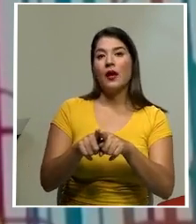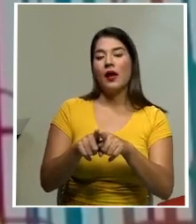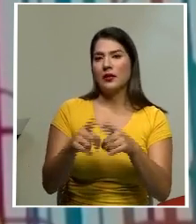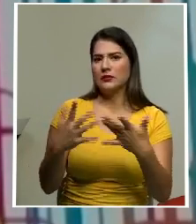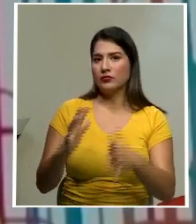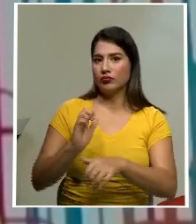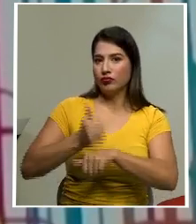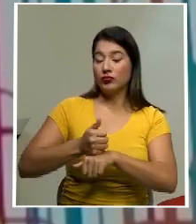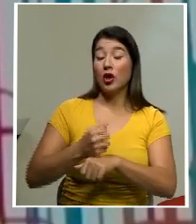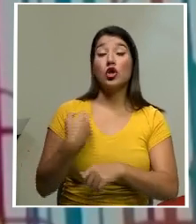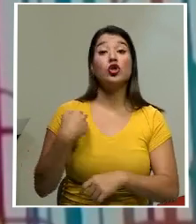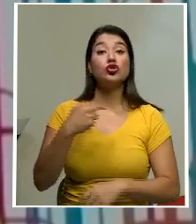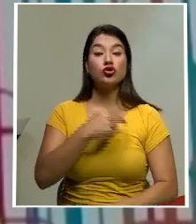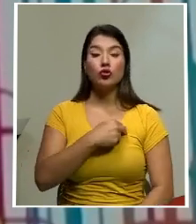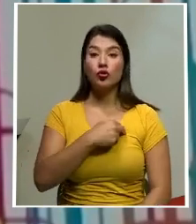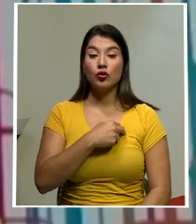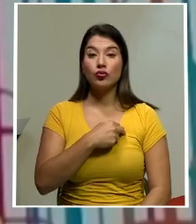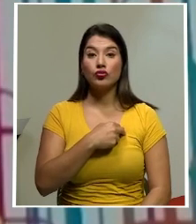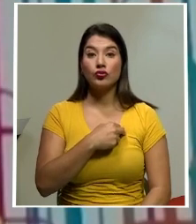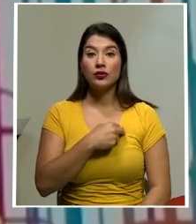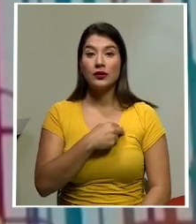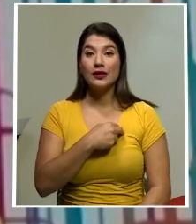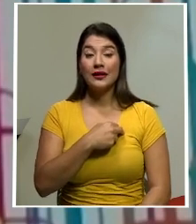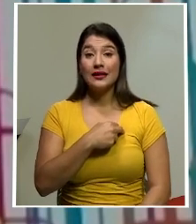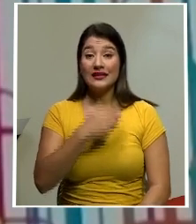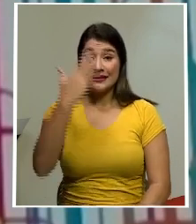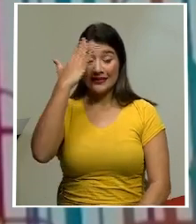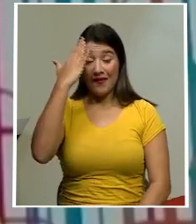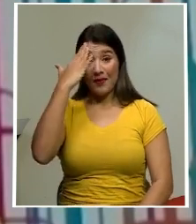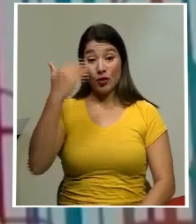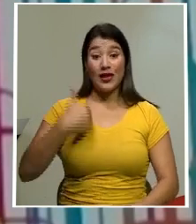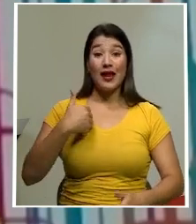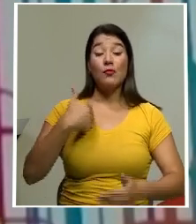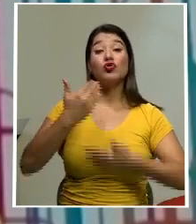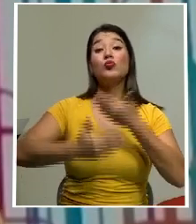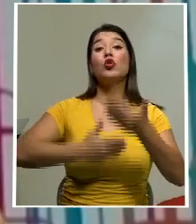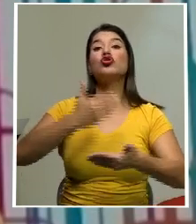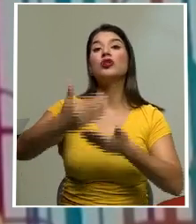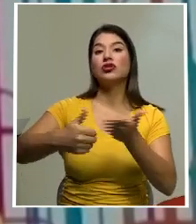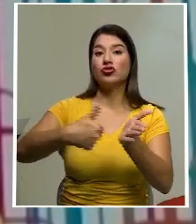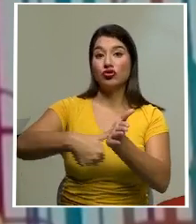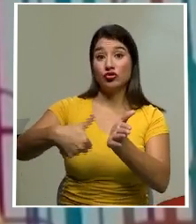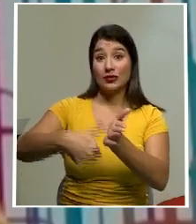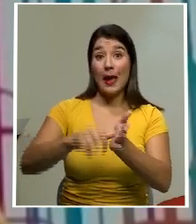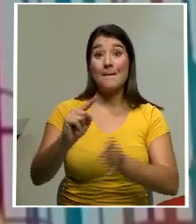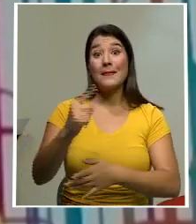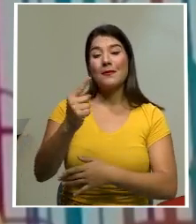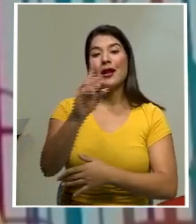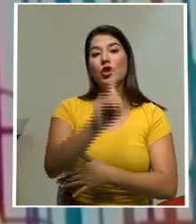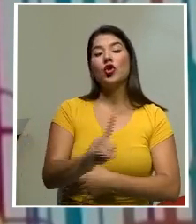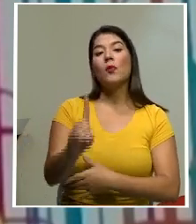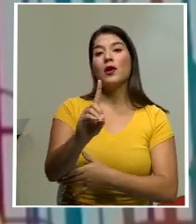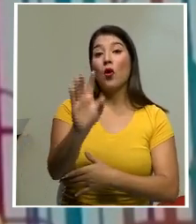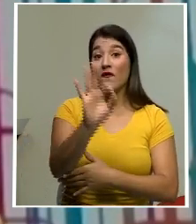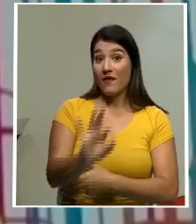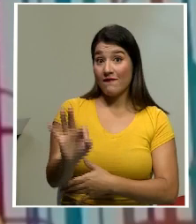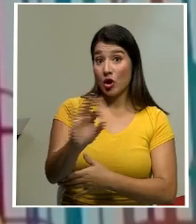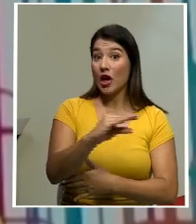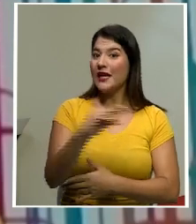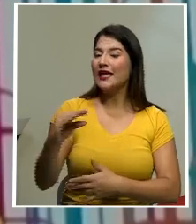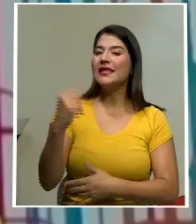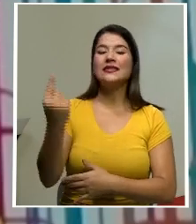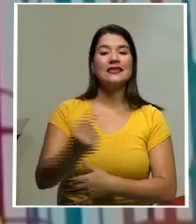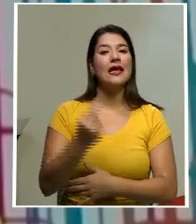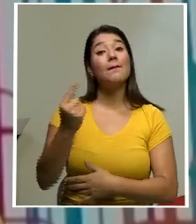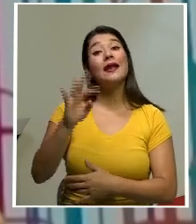que tenemos las elecciones nacionales el primer domingo de febrero, y siempre el Tribunal Supremo de Elecciones